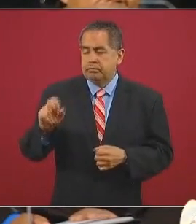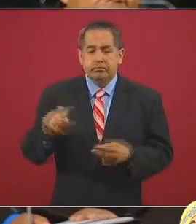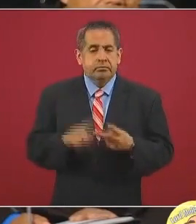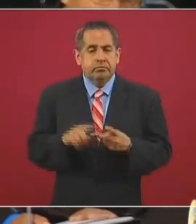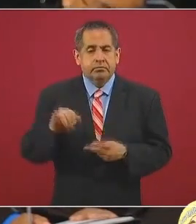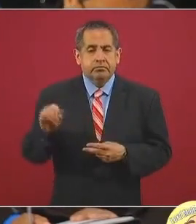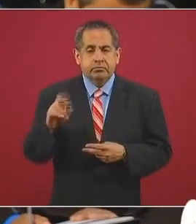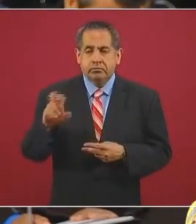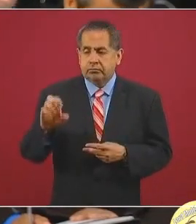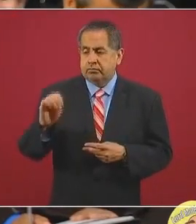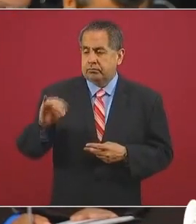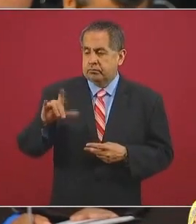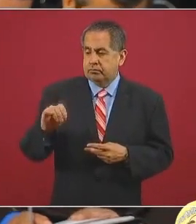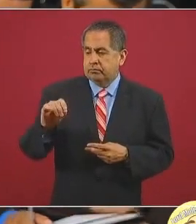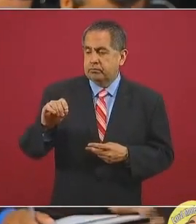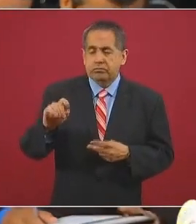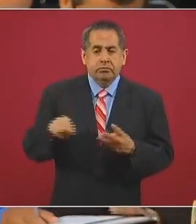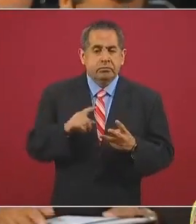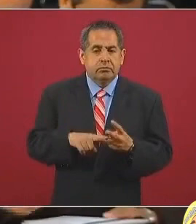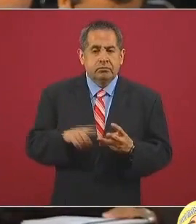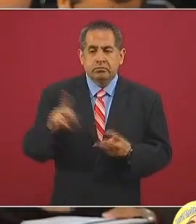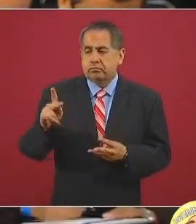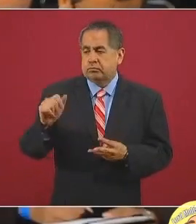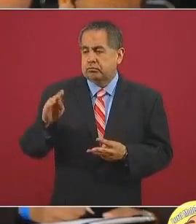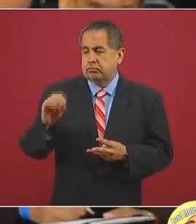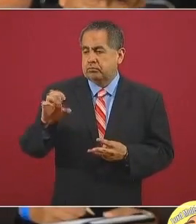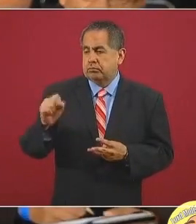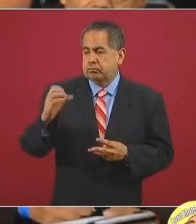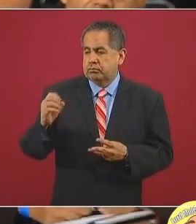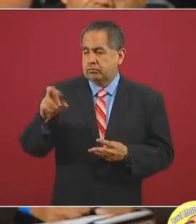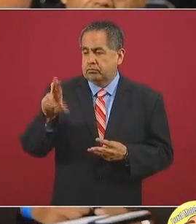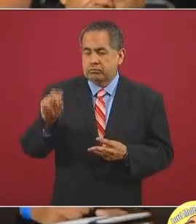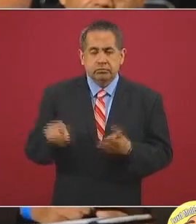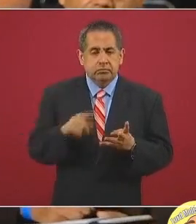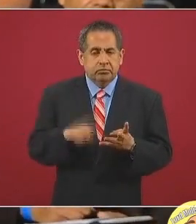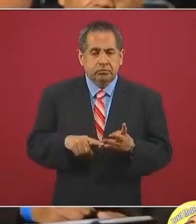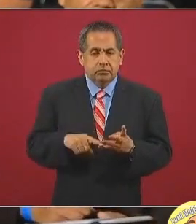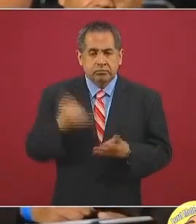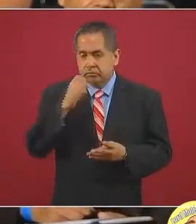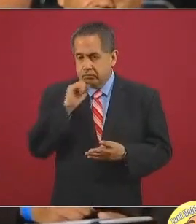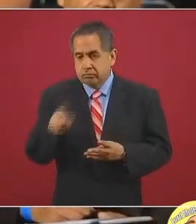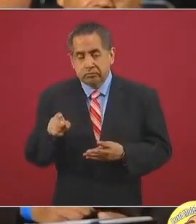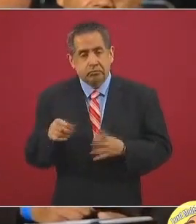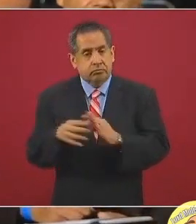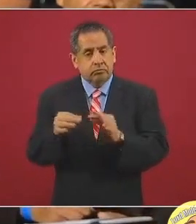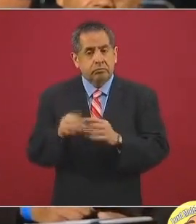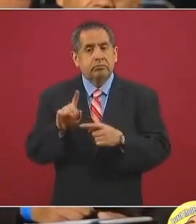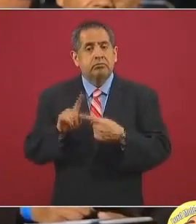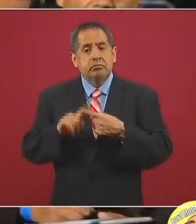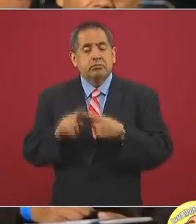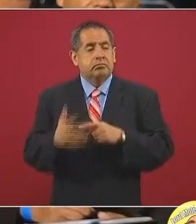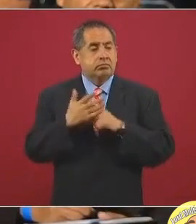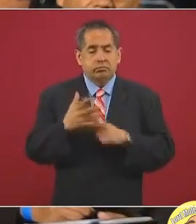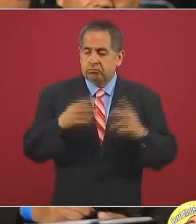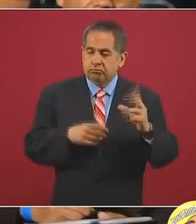Sada, Jorge Emilio González Martínez, Pablo Escudero Morales. Y también habla mucho de quienes votaron